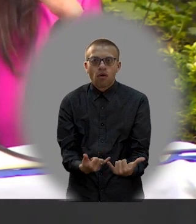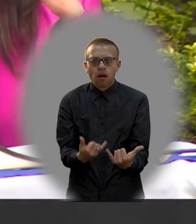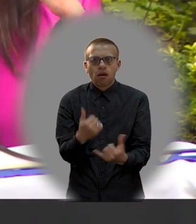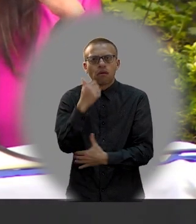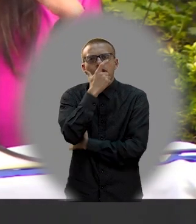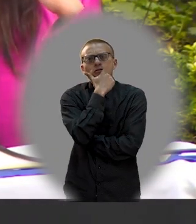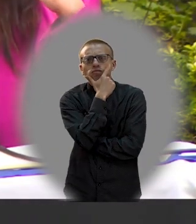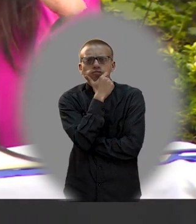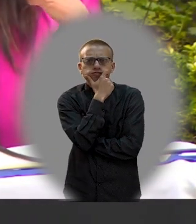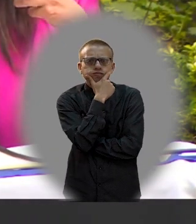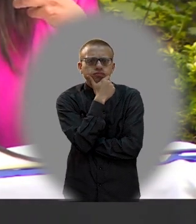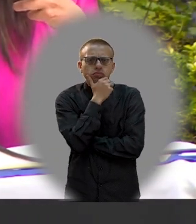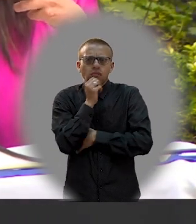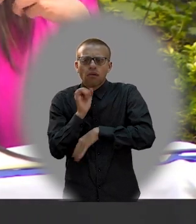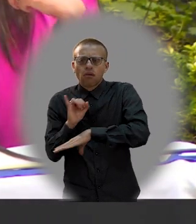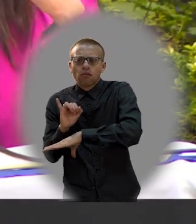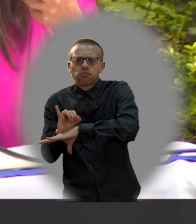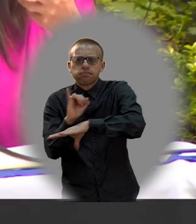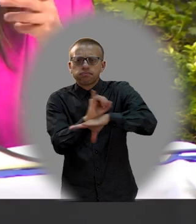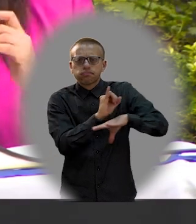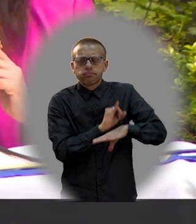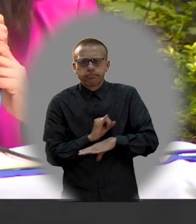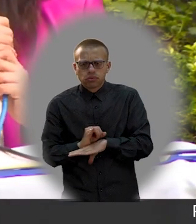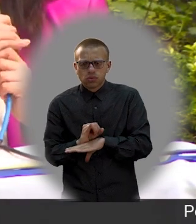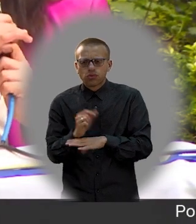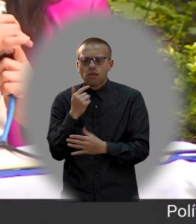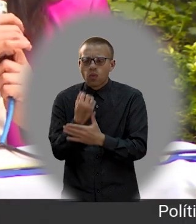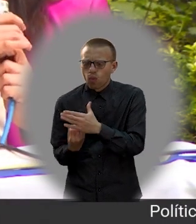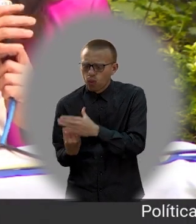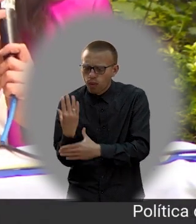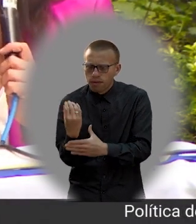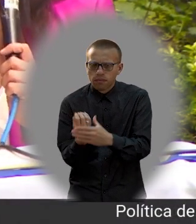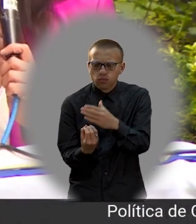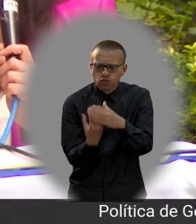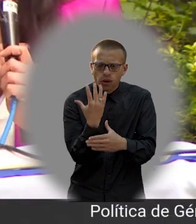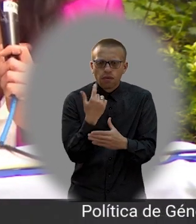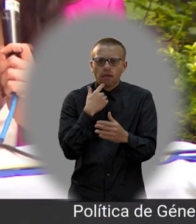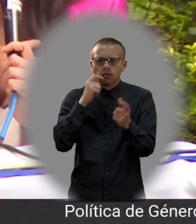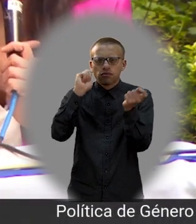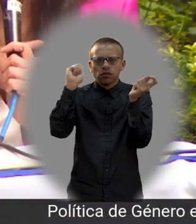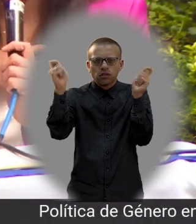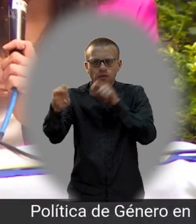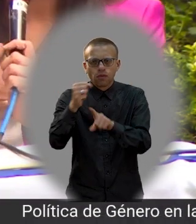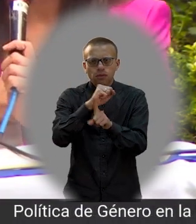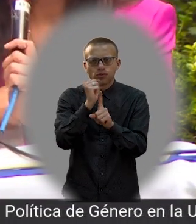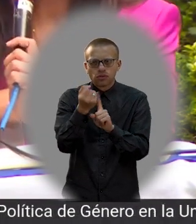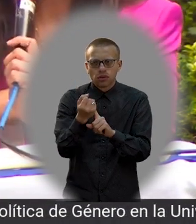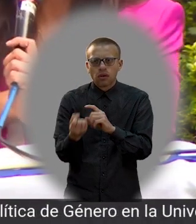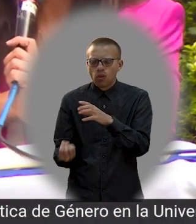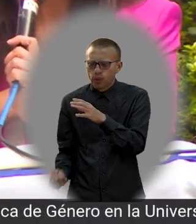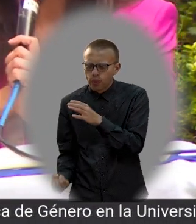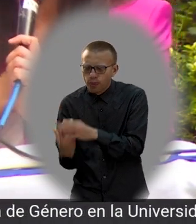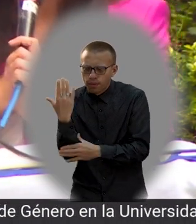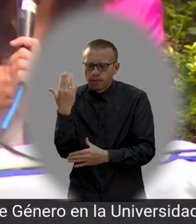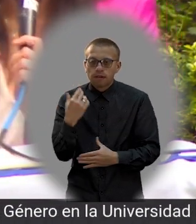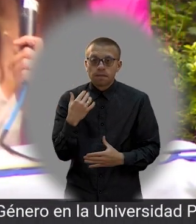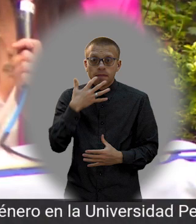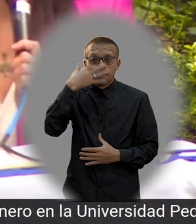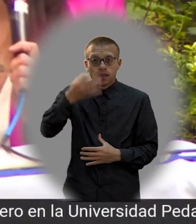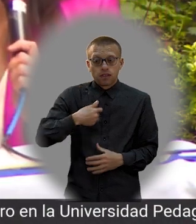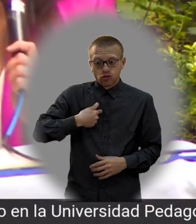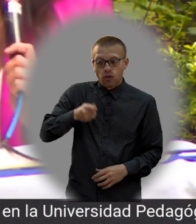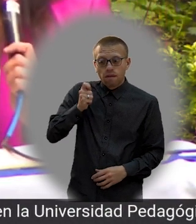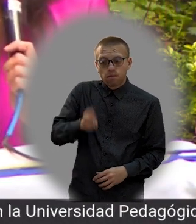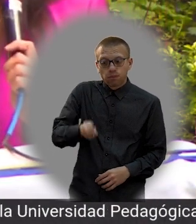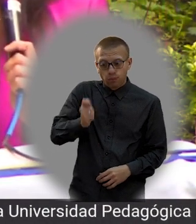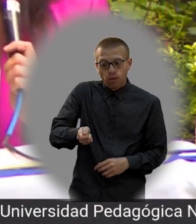que las instituciones crean cambios y crean transformaciones sociales. Y yo como abogada y en mi propia experiencia creo que sí, el